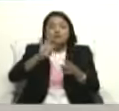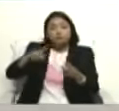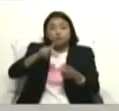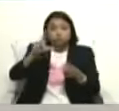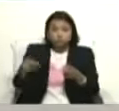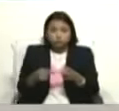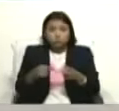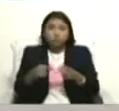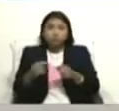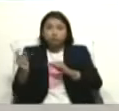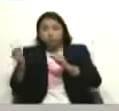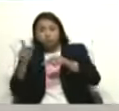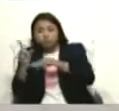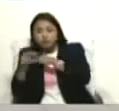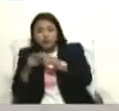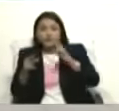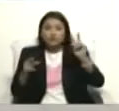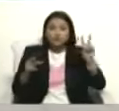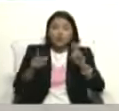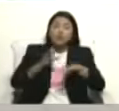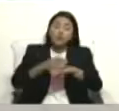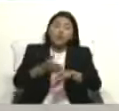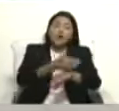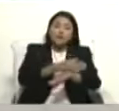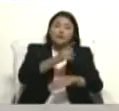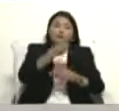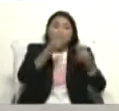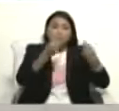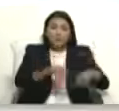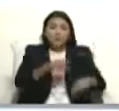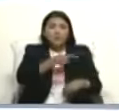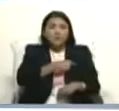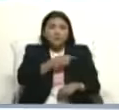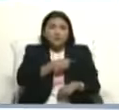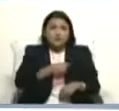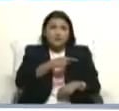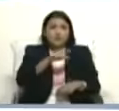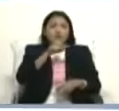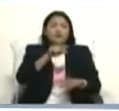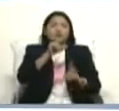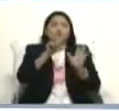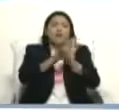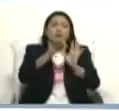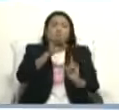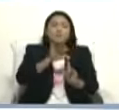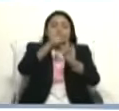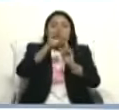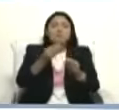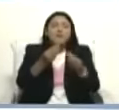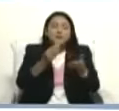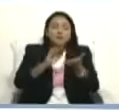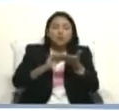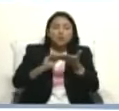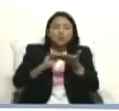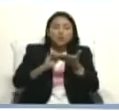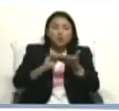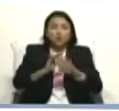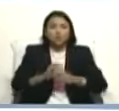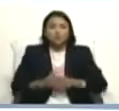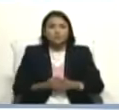porque ustedes saben que existe el Acuerdo de Ginebra, que es una ley muy especial para resolver esta